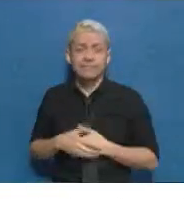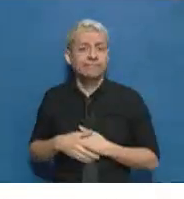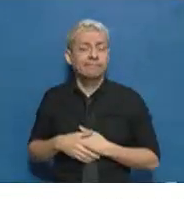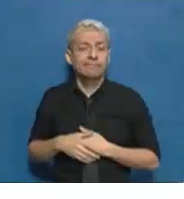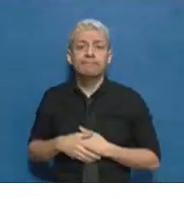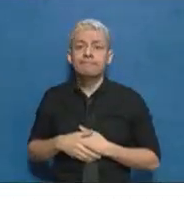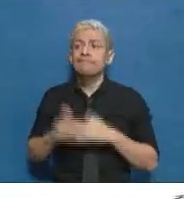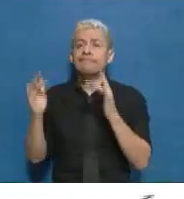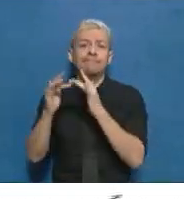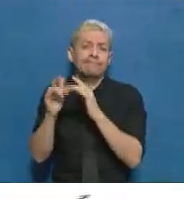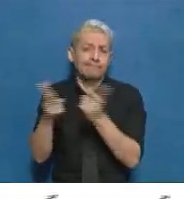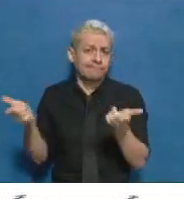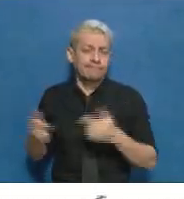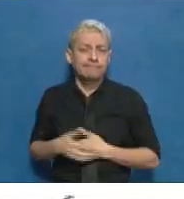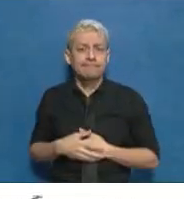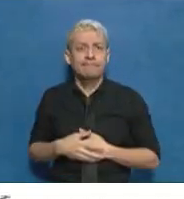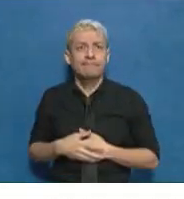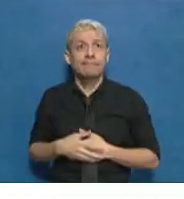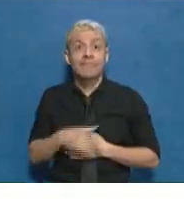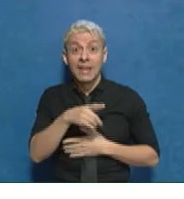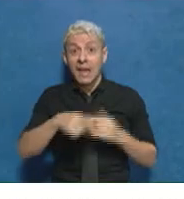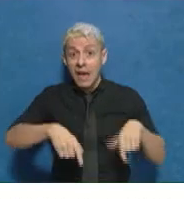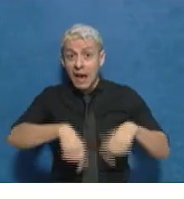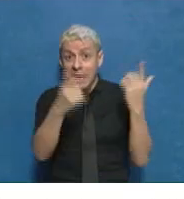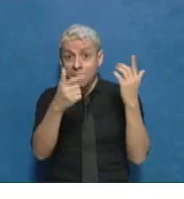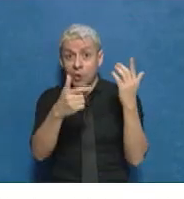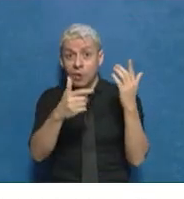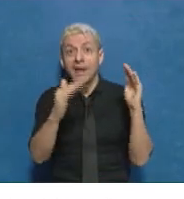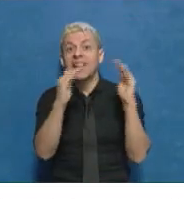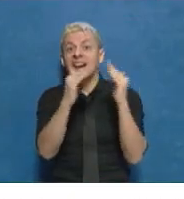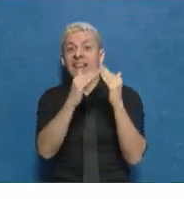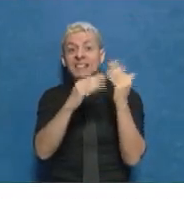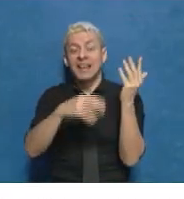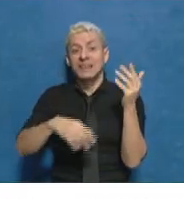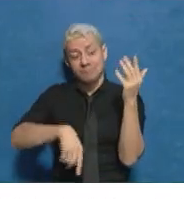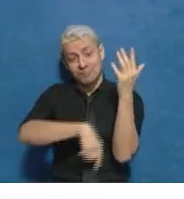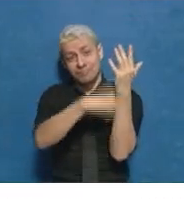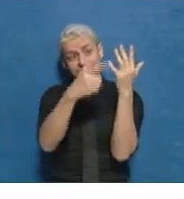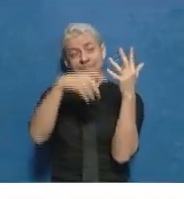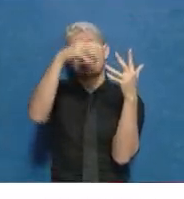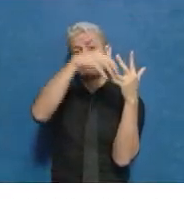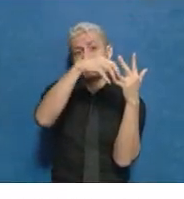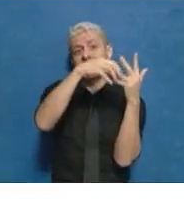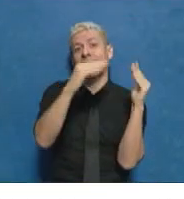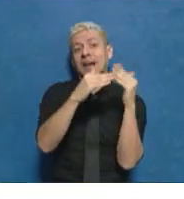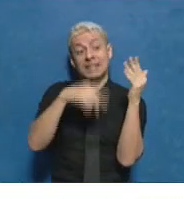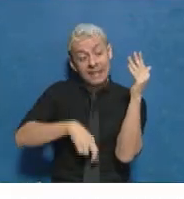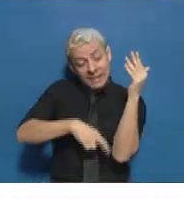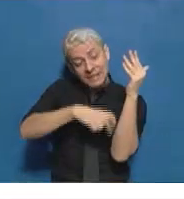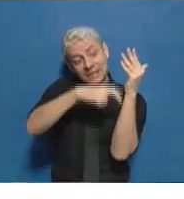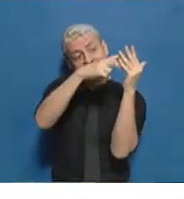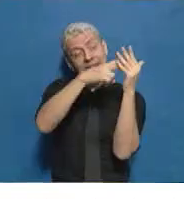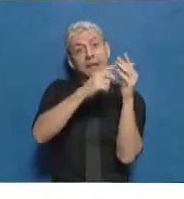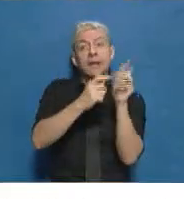conexión. La casita del árbol, esa fue la salvación entonces para Santino. Sí, y esa casita hace ya 6 años